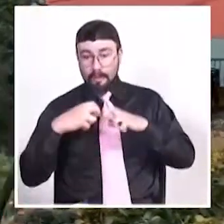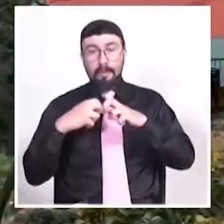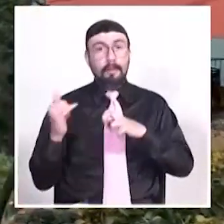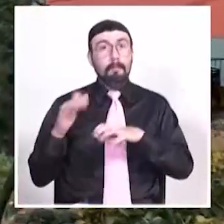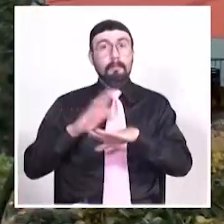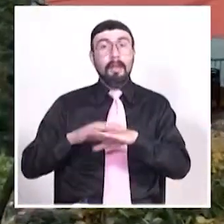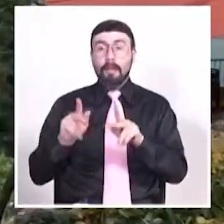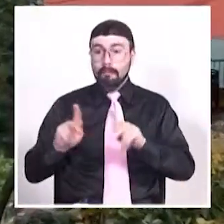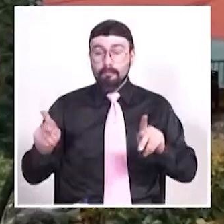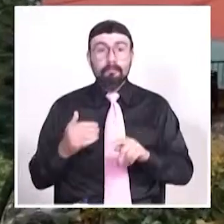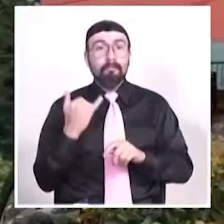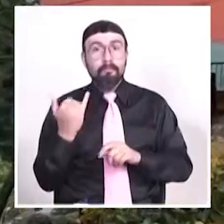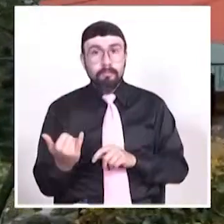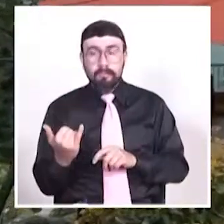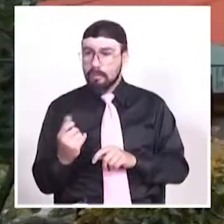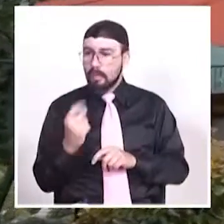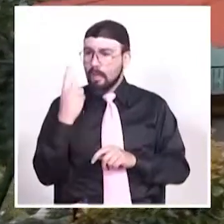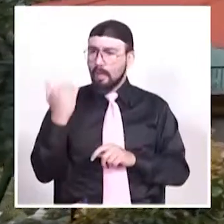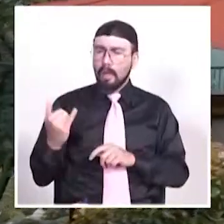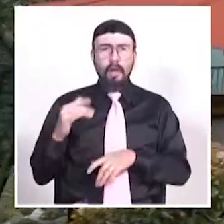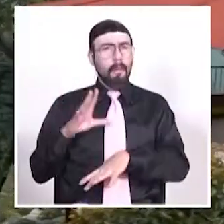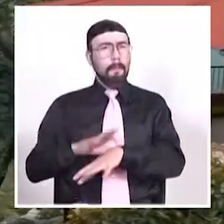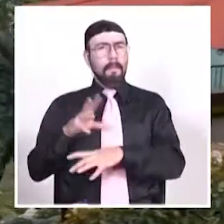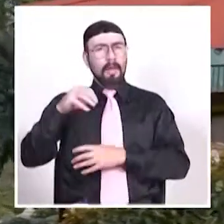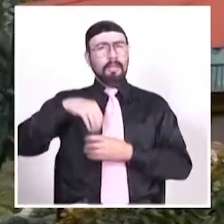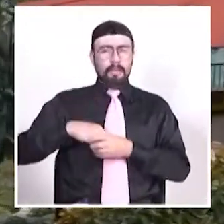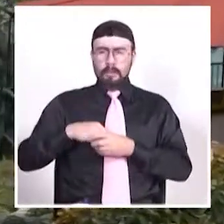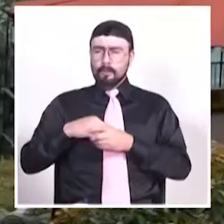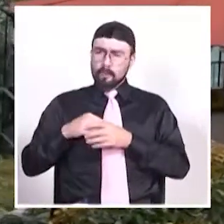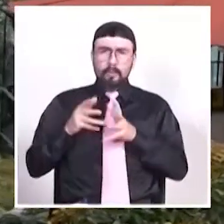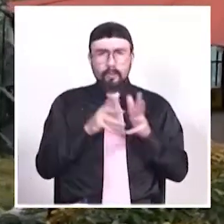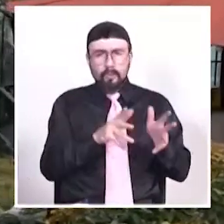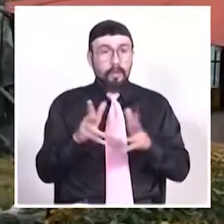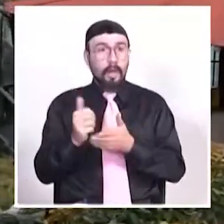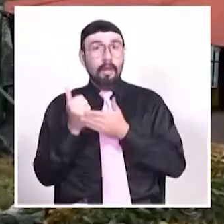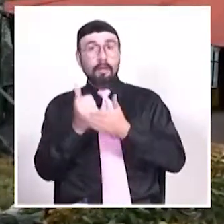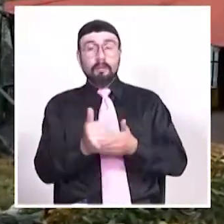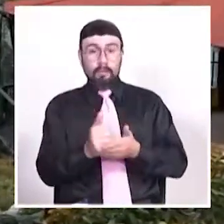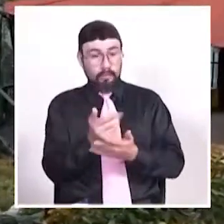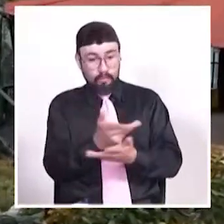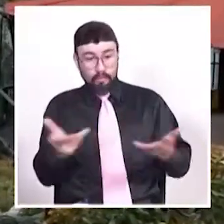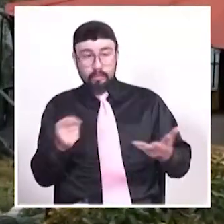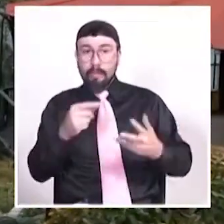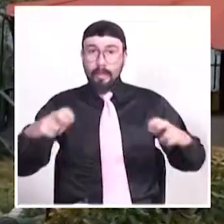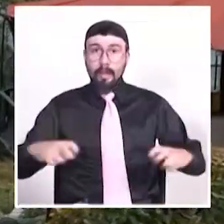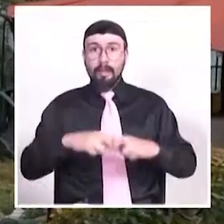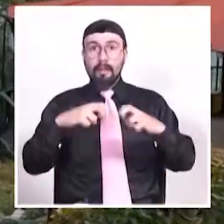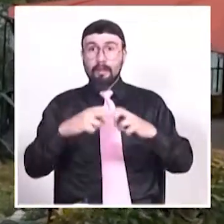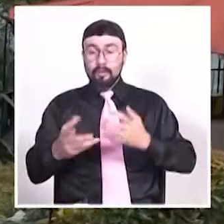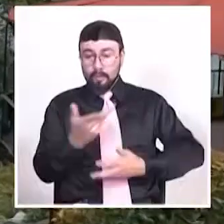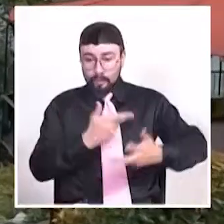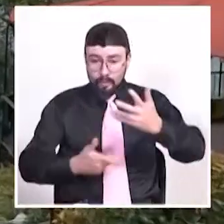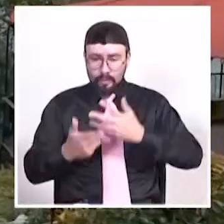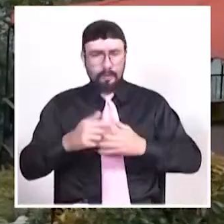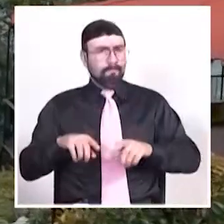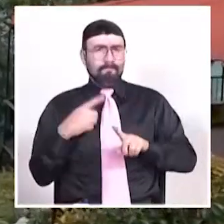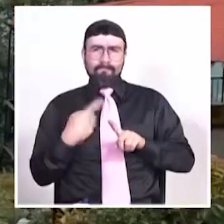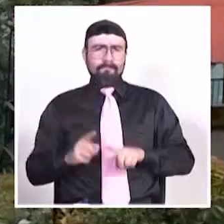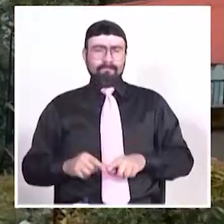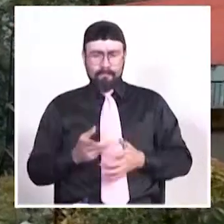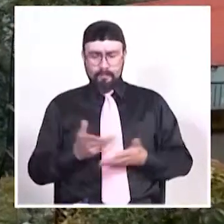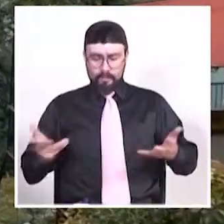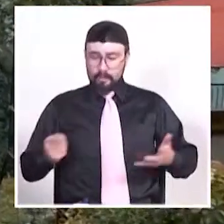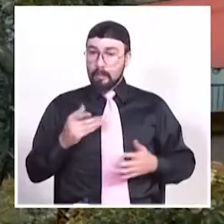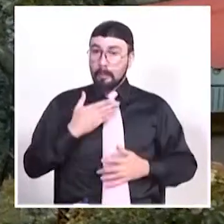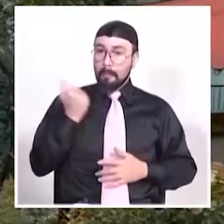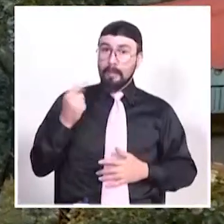las personas, desde el concepto médico, mejorar sus campos energéticos y otros conceptos, para